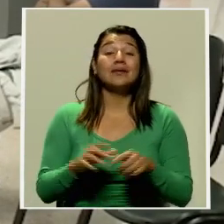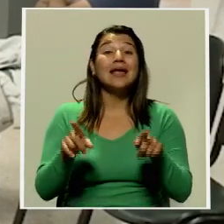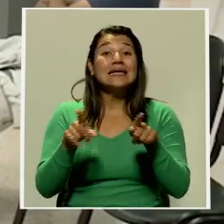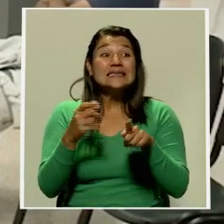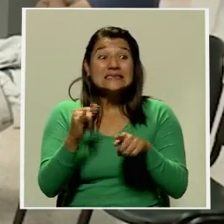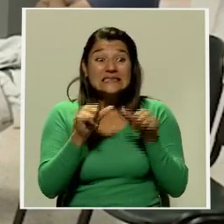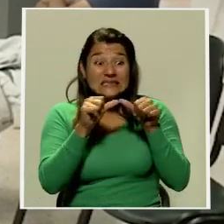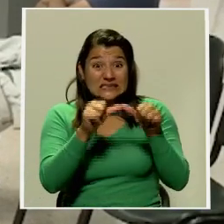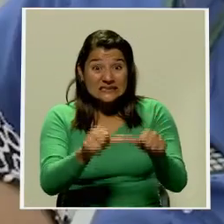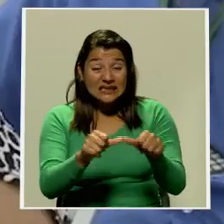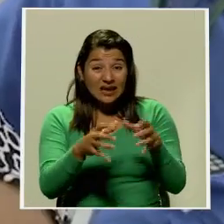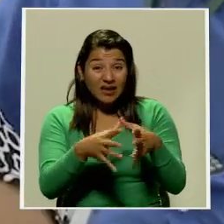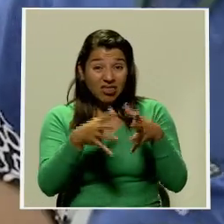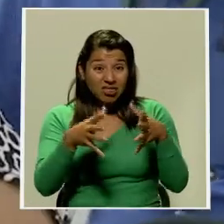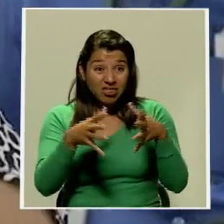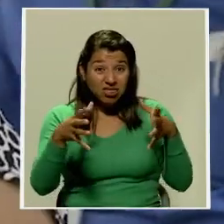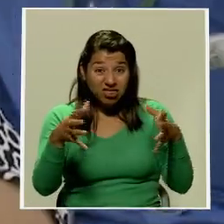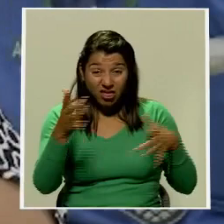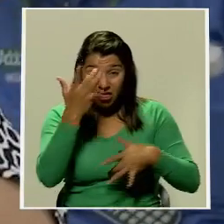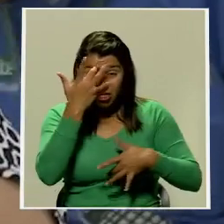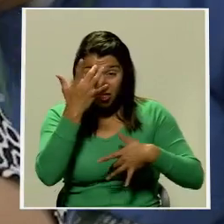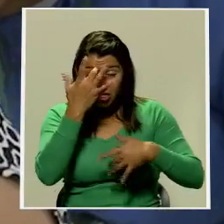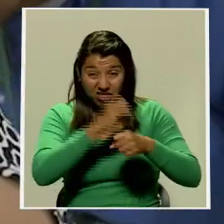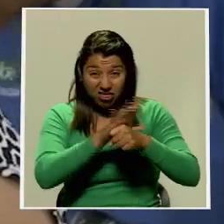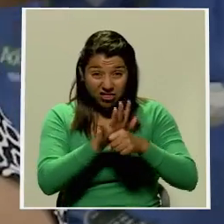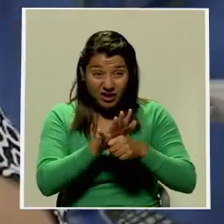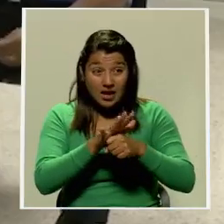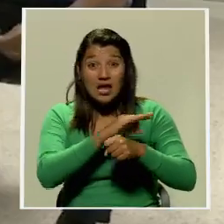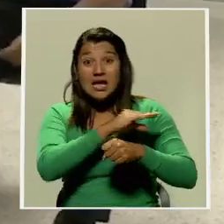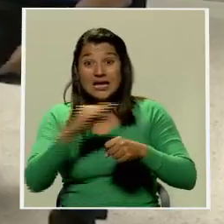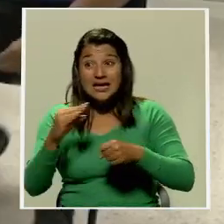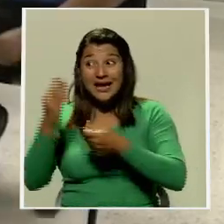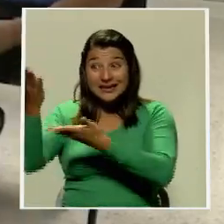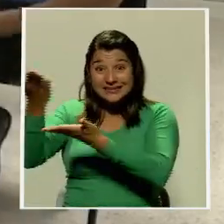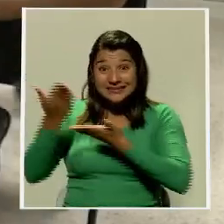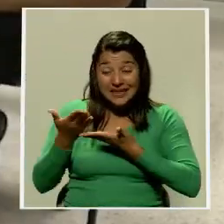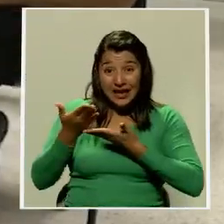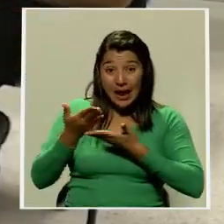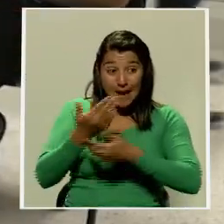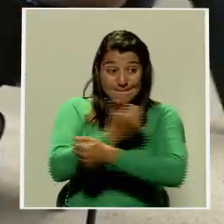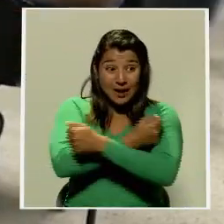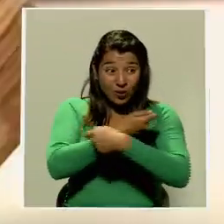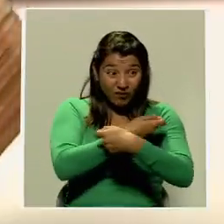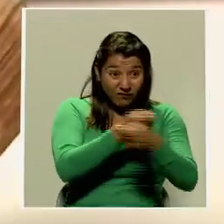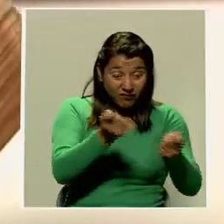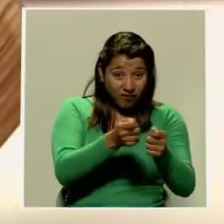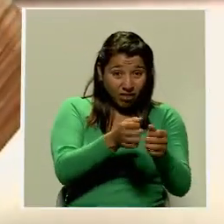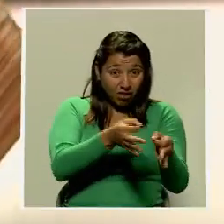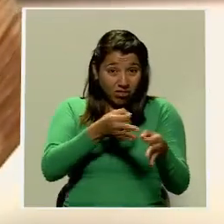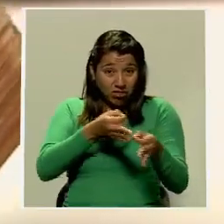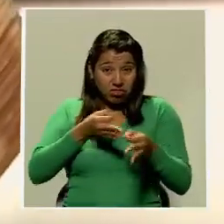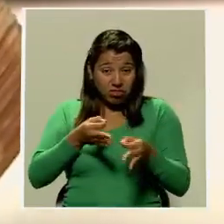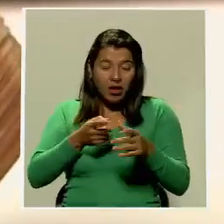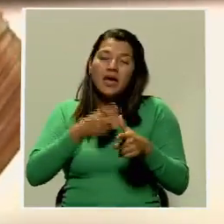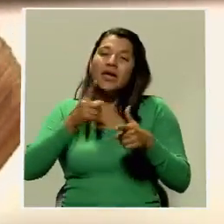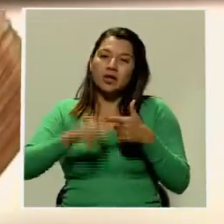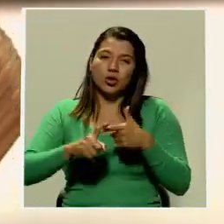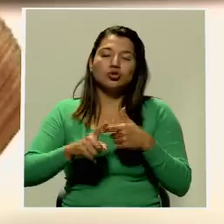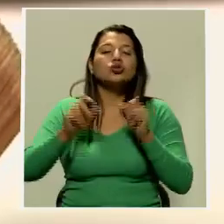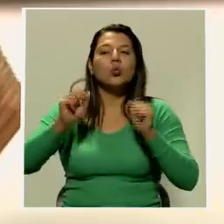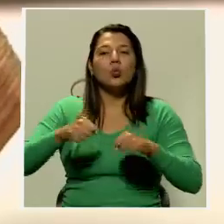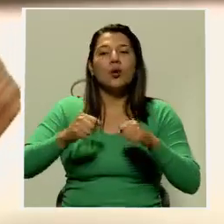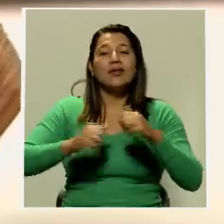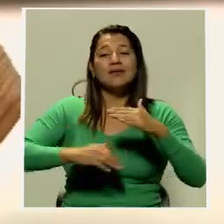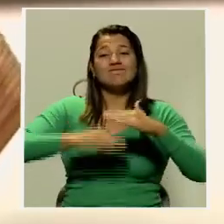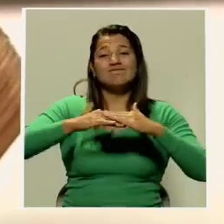sigan aumentando y se retrase la distribución de las vacunas, la expansión mundial podría limitarse al 1,6% en el